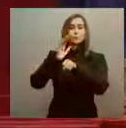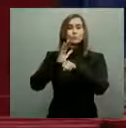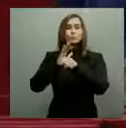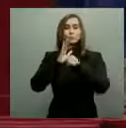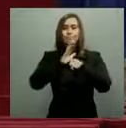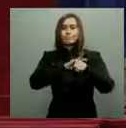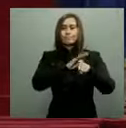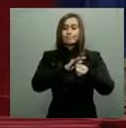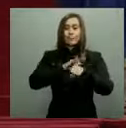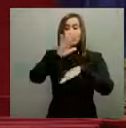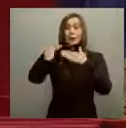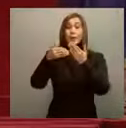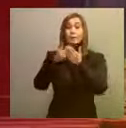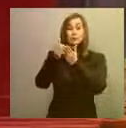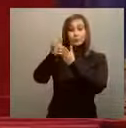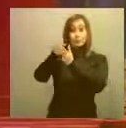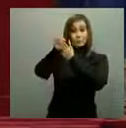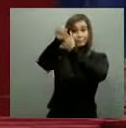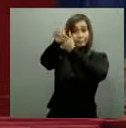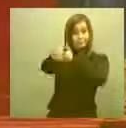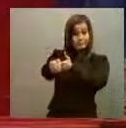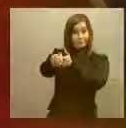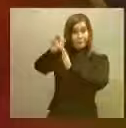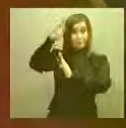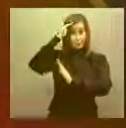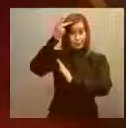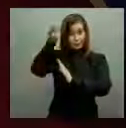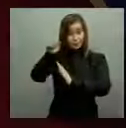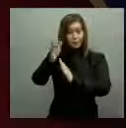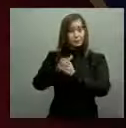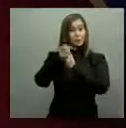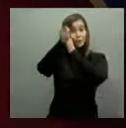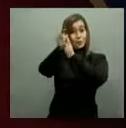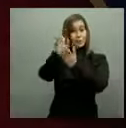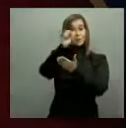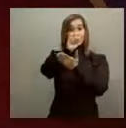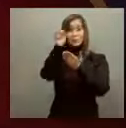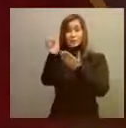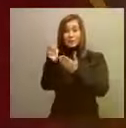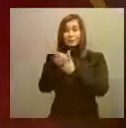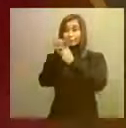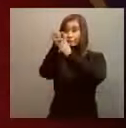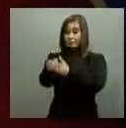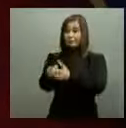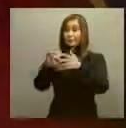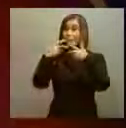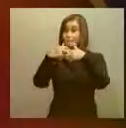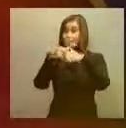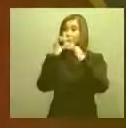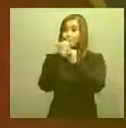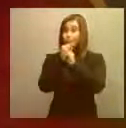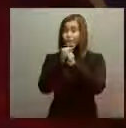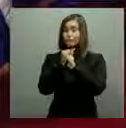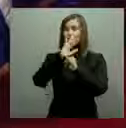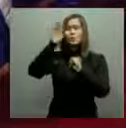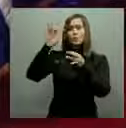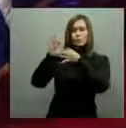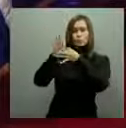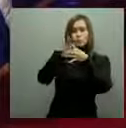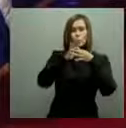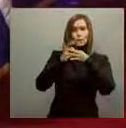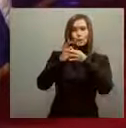a todo el liderazgo político, social y empresarial, para que unidos podamos darle la vuelta